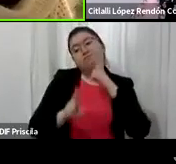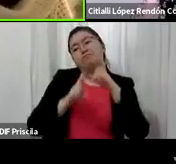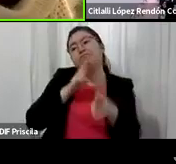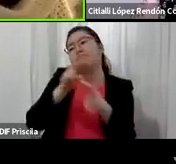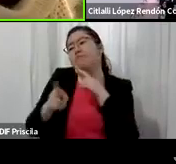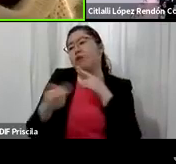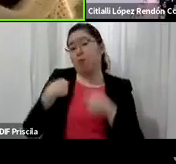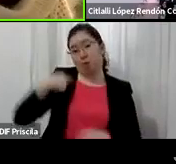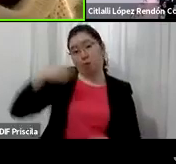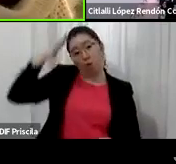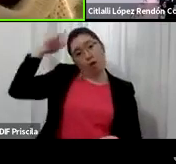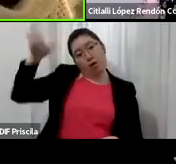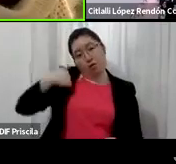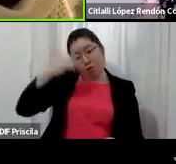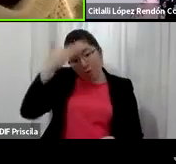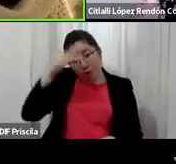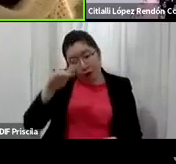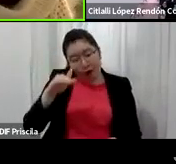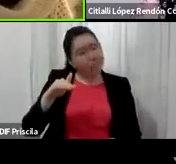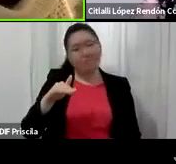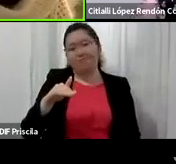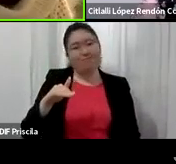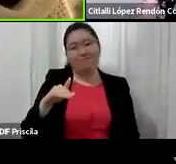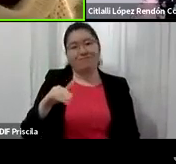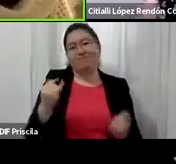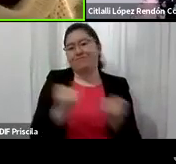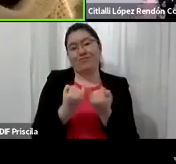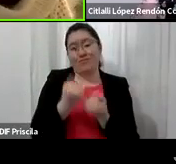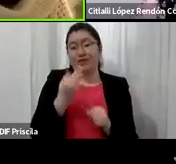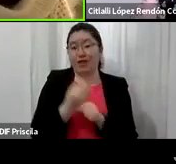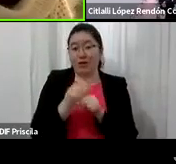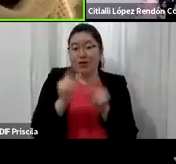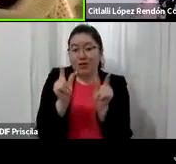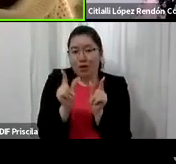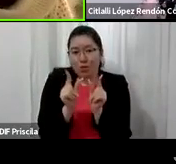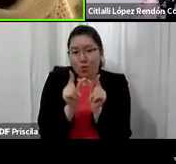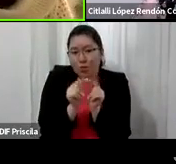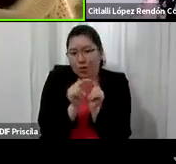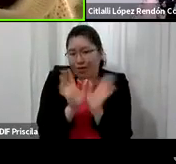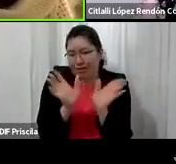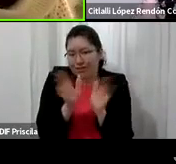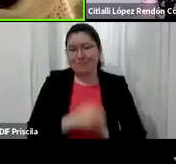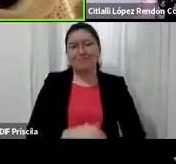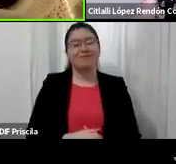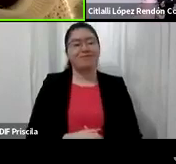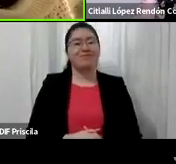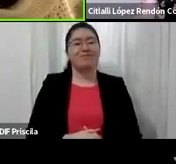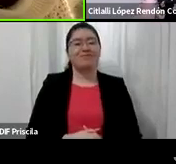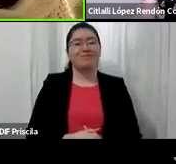adultas. Y creo que hasta ahí le dejo por ahora. Gracias.